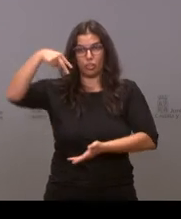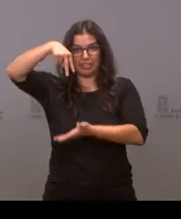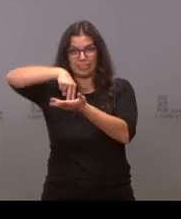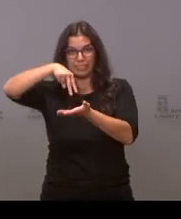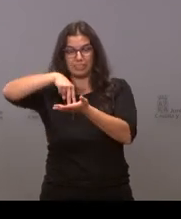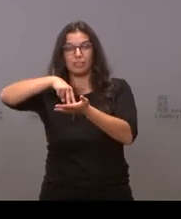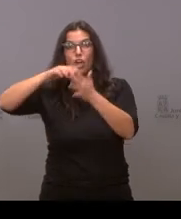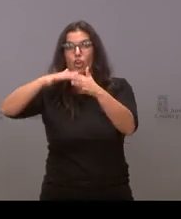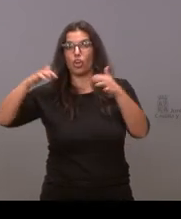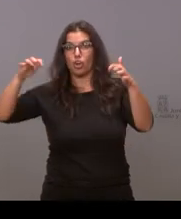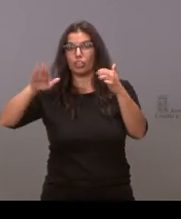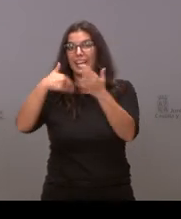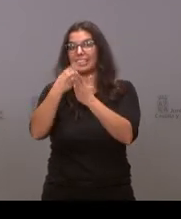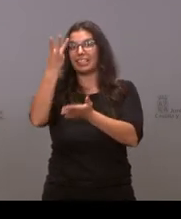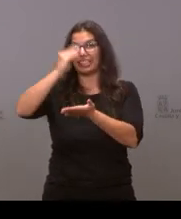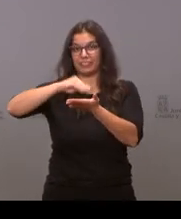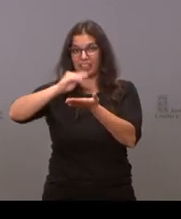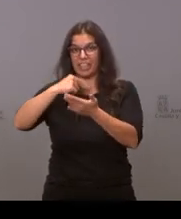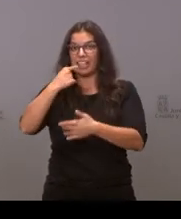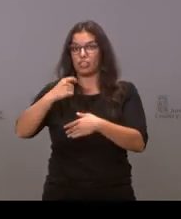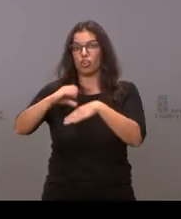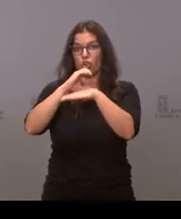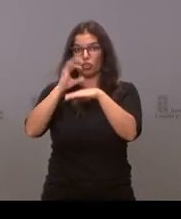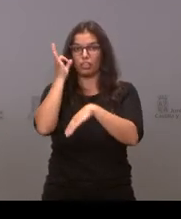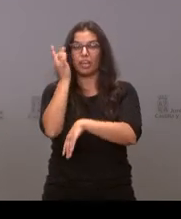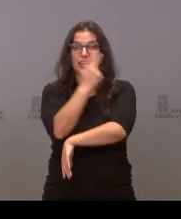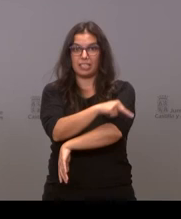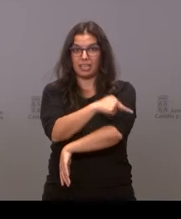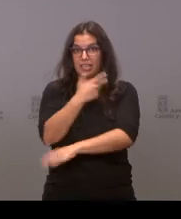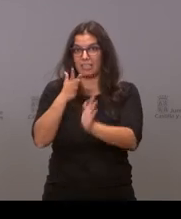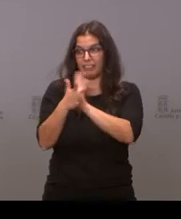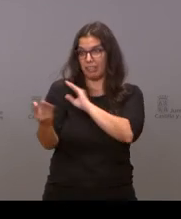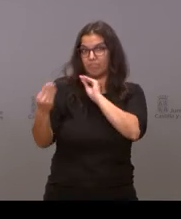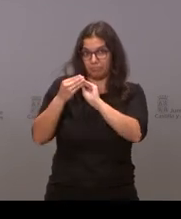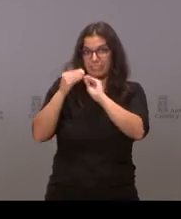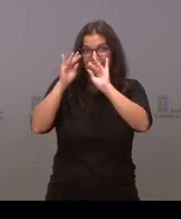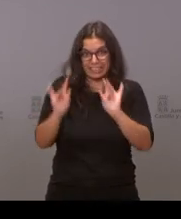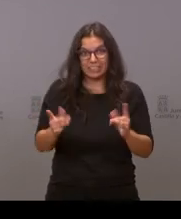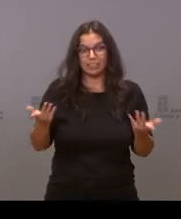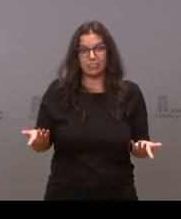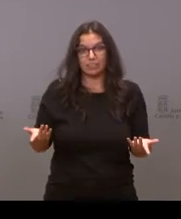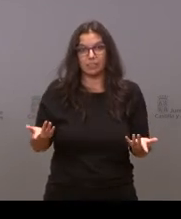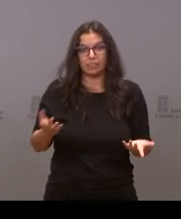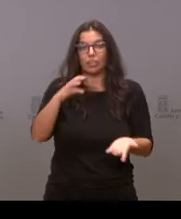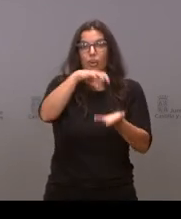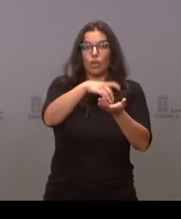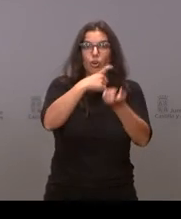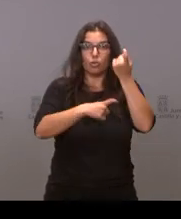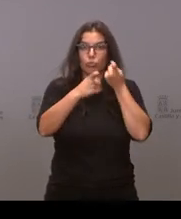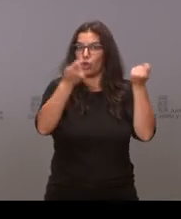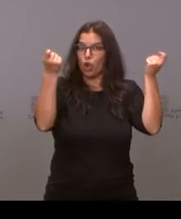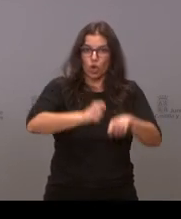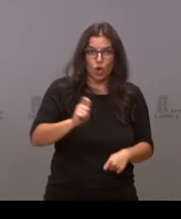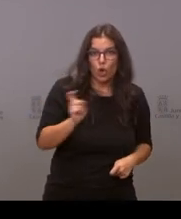menos hasta en tres ocasiones la consejera de sanidad por tanto coincidimos que es no se van a cerrar consultorios